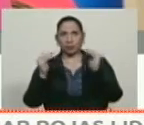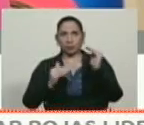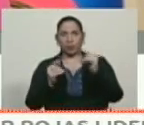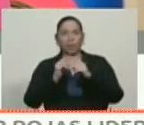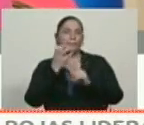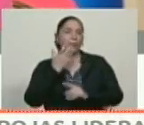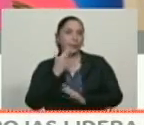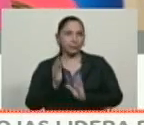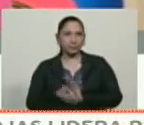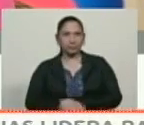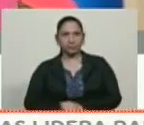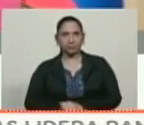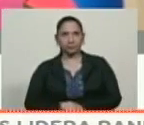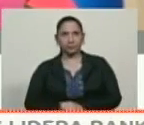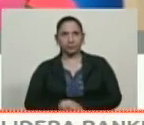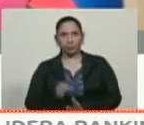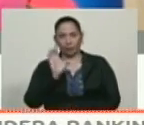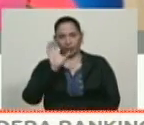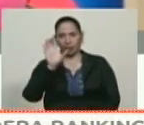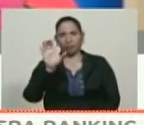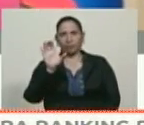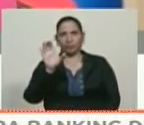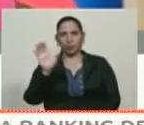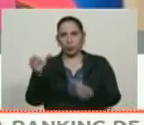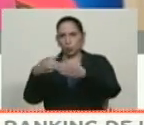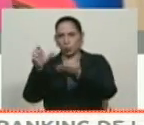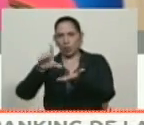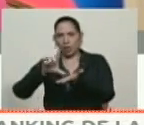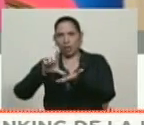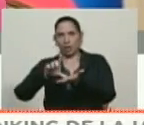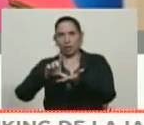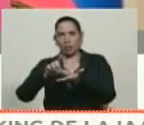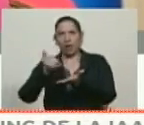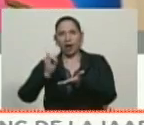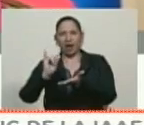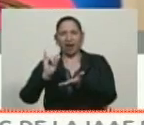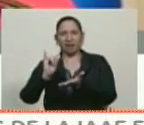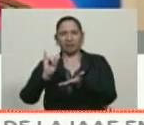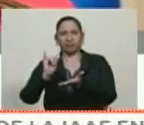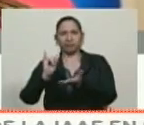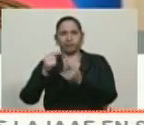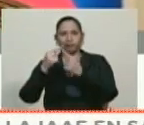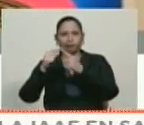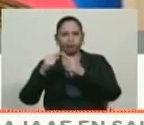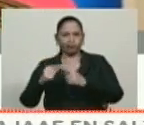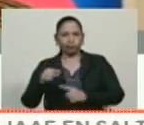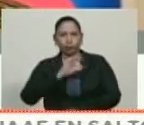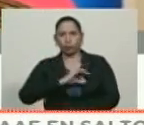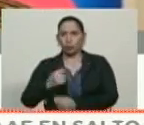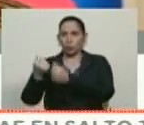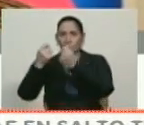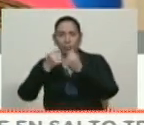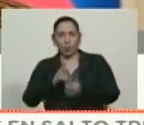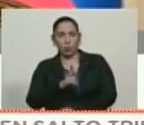ejemplo, países del cartel de Lima tienen unos índices socioeconómicos terribles.